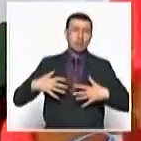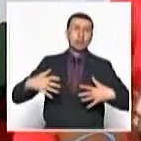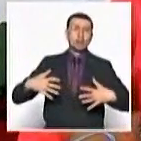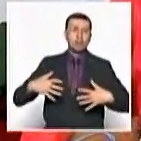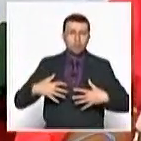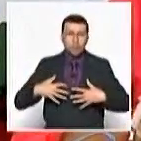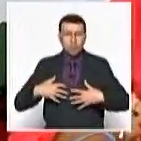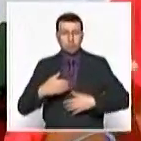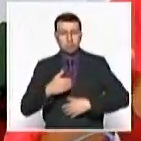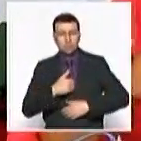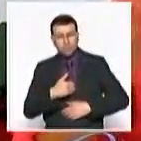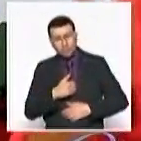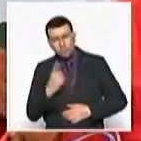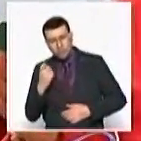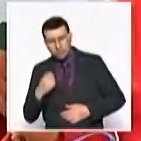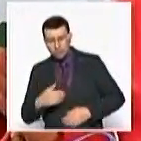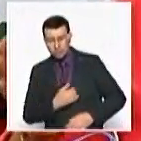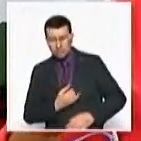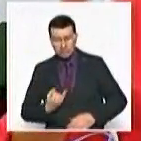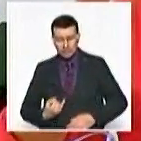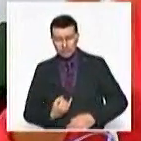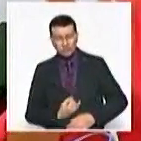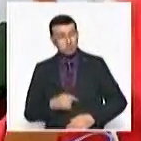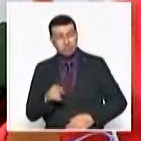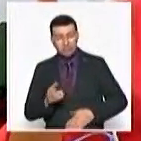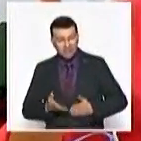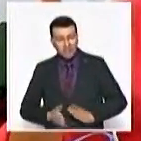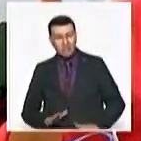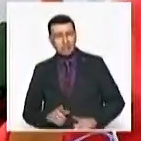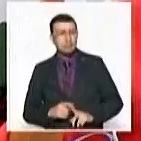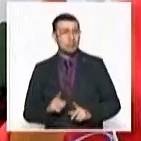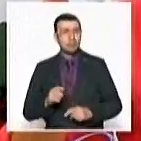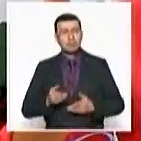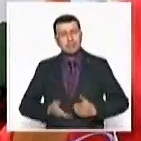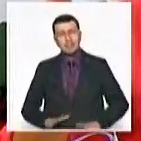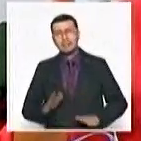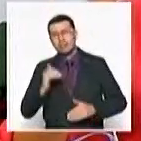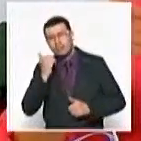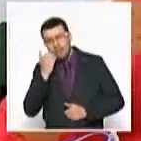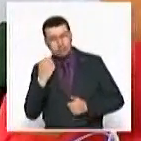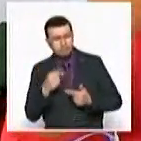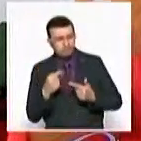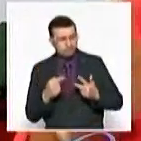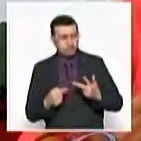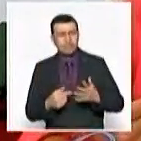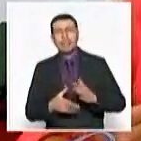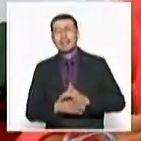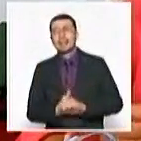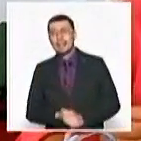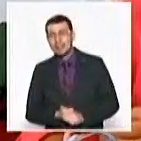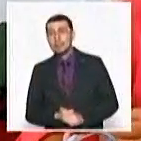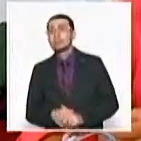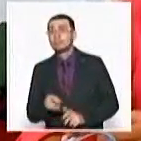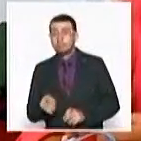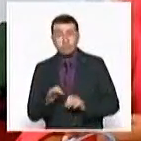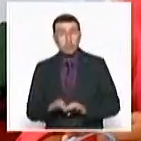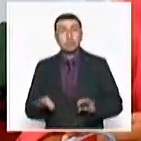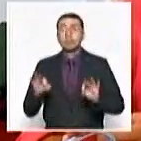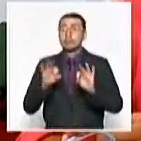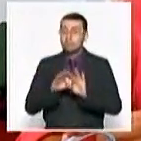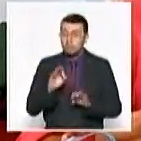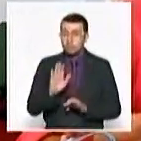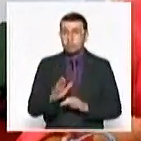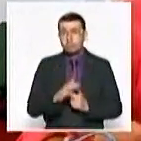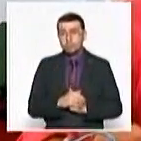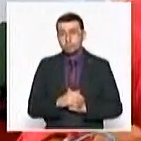corazón, intestino, y nace el niño y nace con un poco de enfermedades. Entonces, esa historia clínica es muy importante. Que